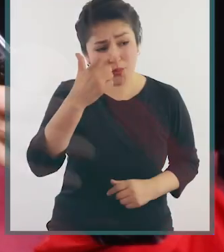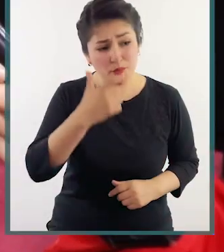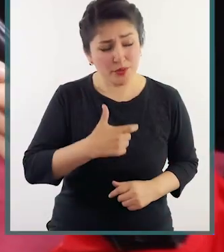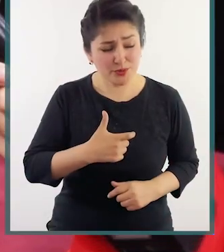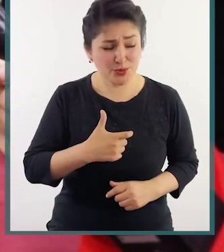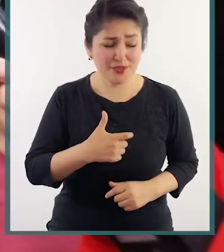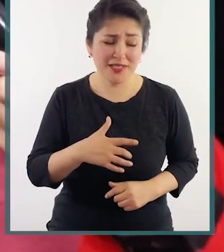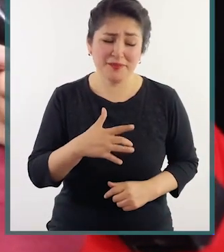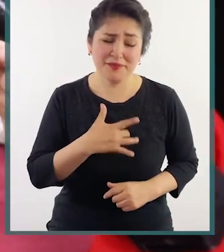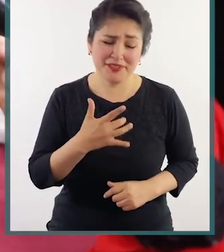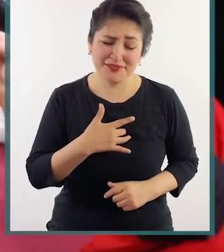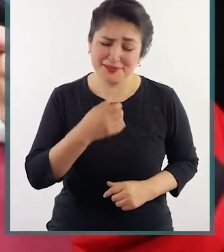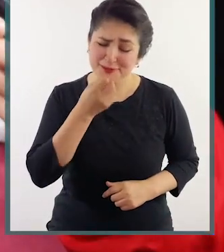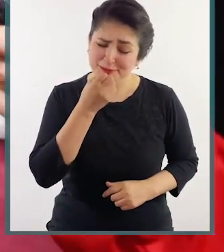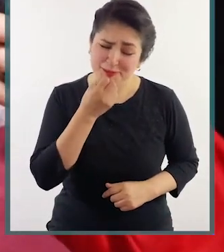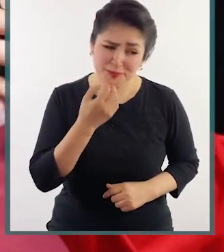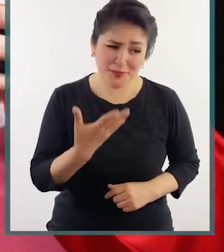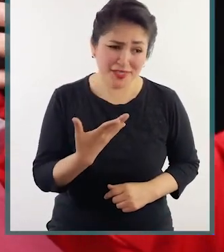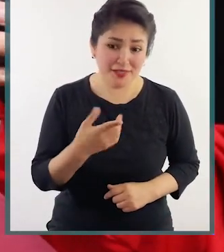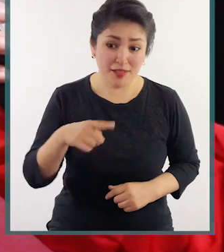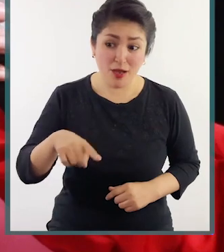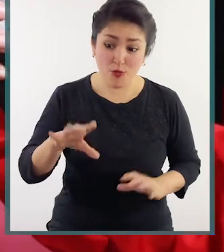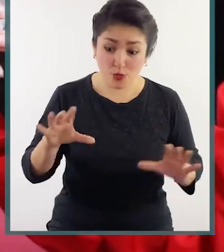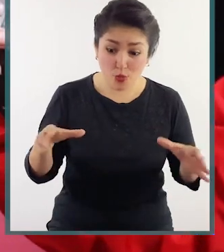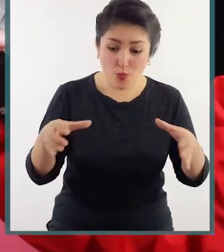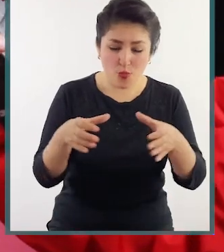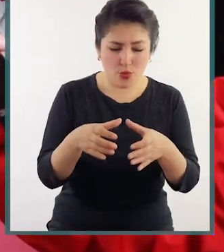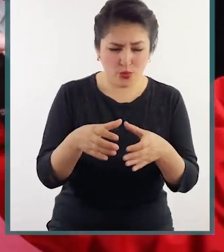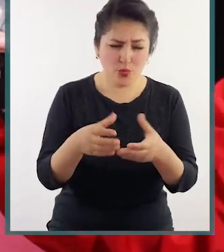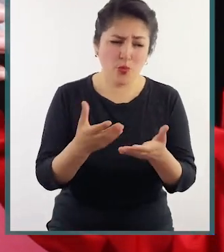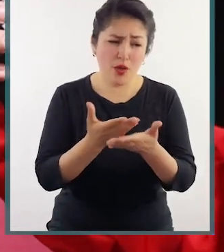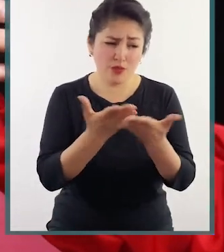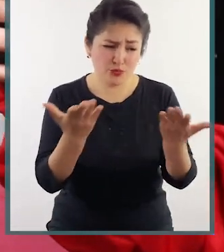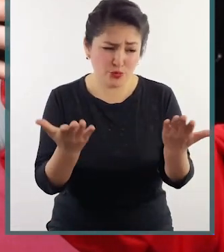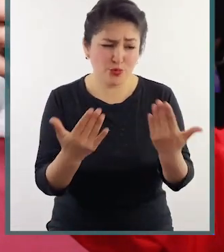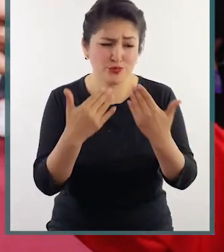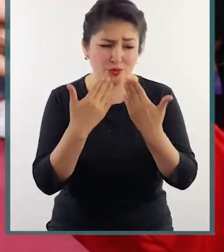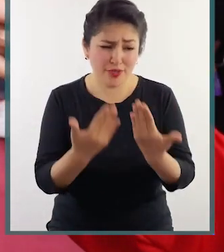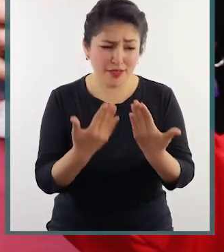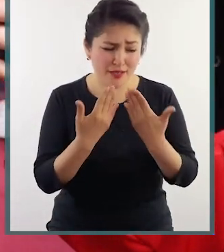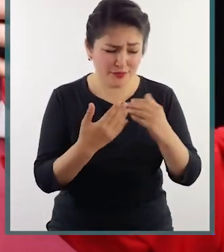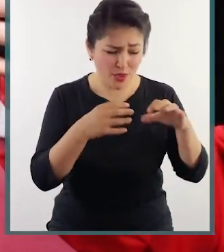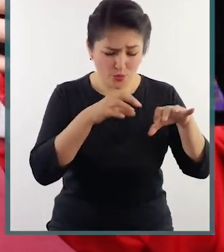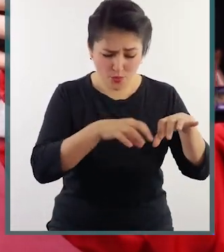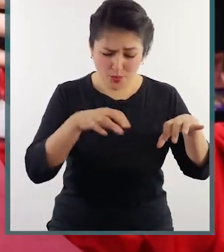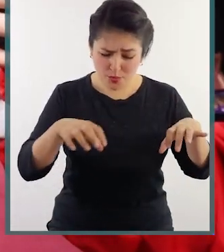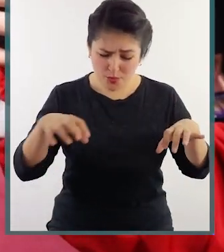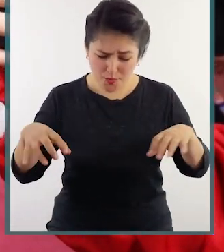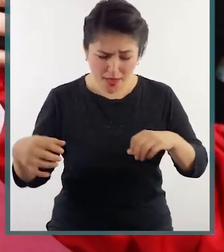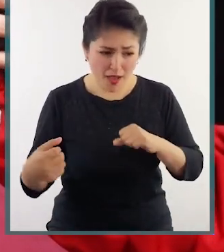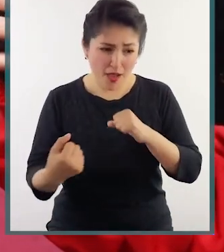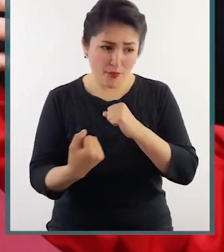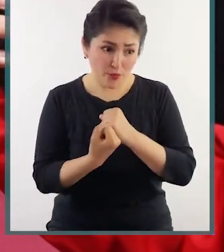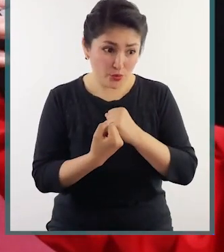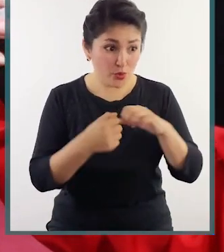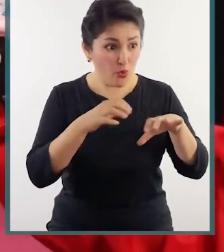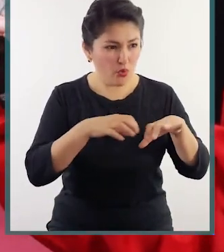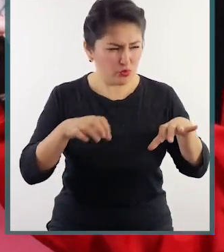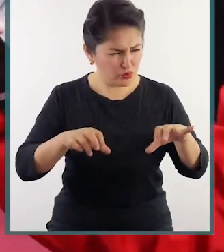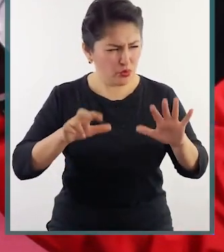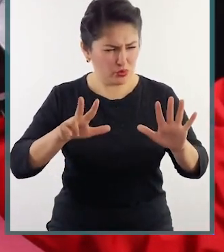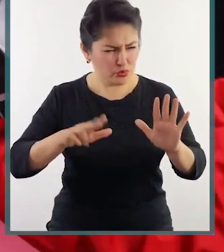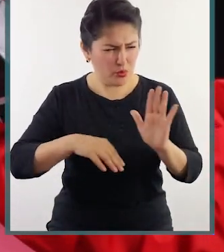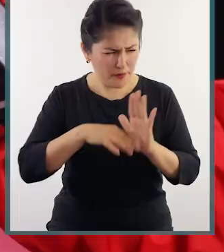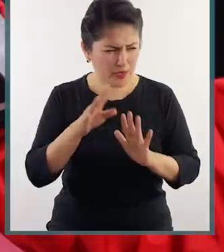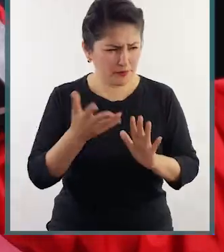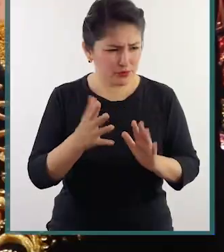personal me siento de lo mejor y en el ámbito del conjunto siempre agradeciendo a todos los bloques que me han apoyado este año, ¿no? Que hemos contado con más de